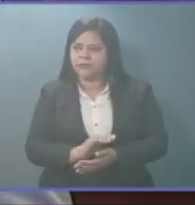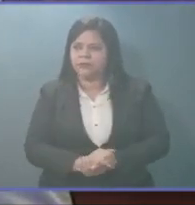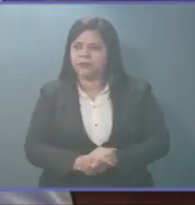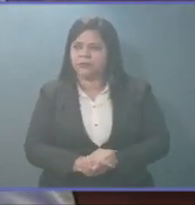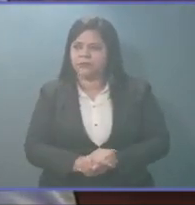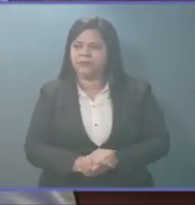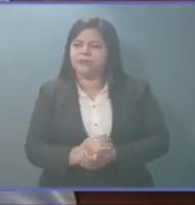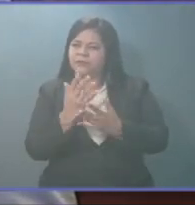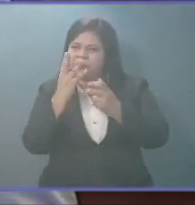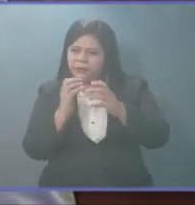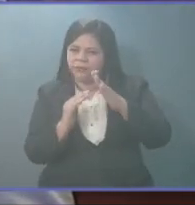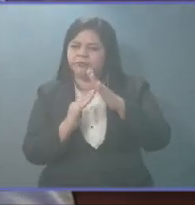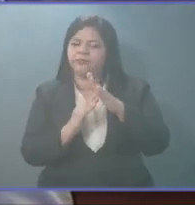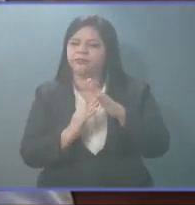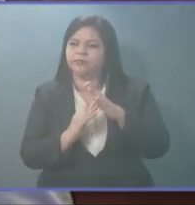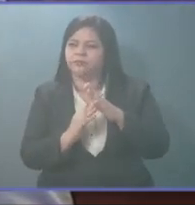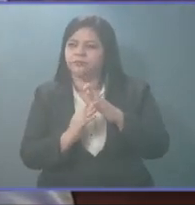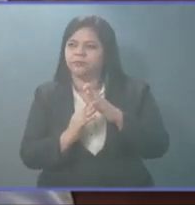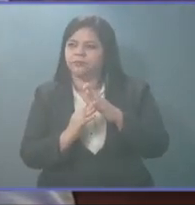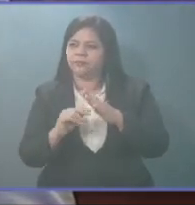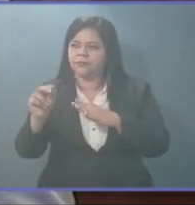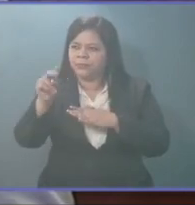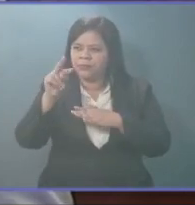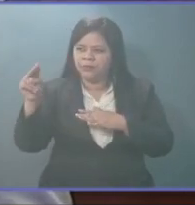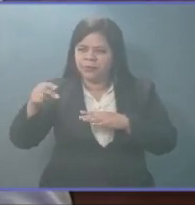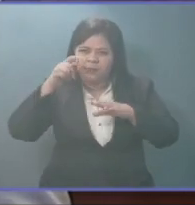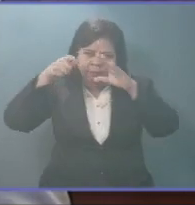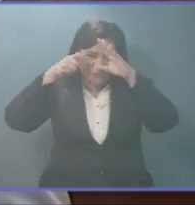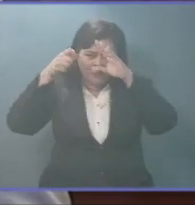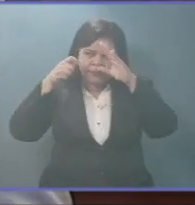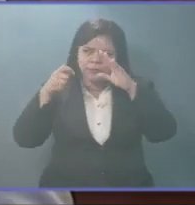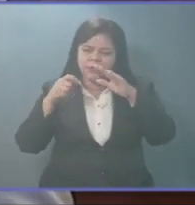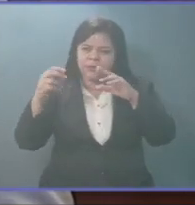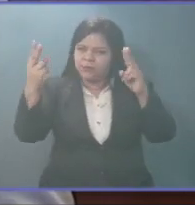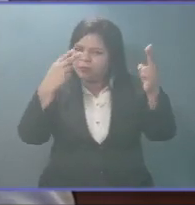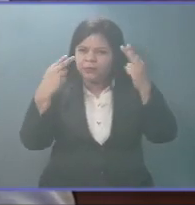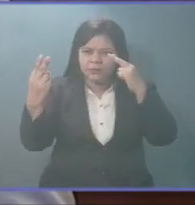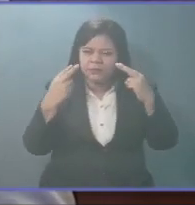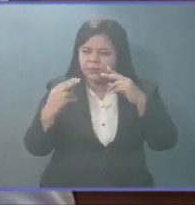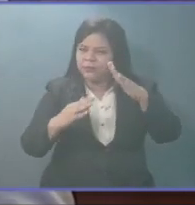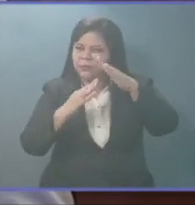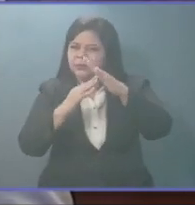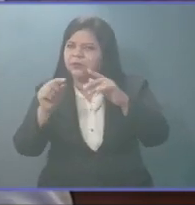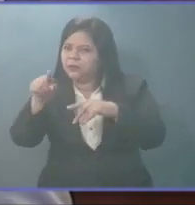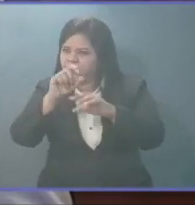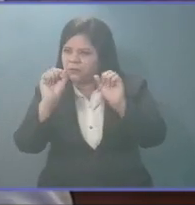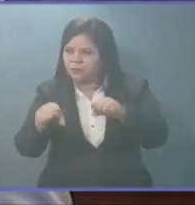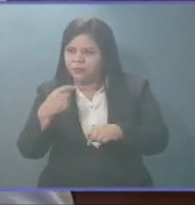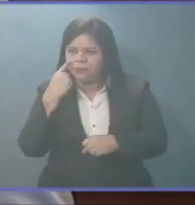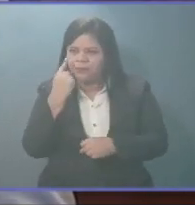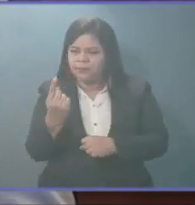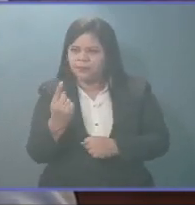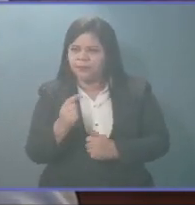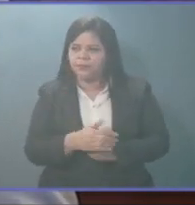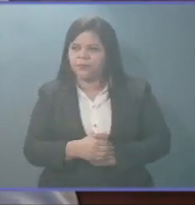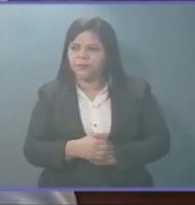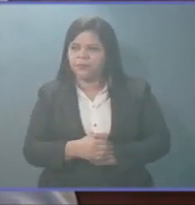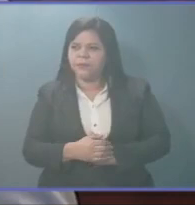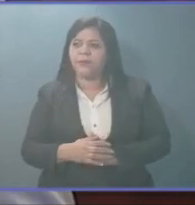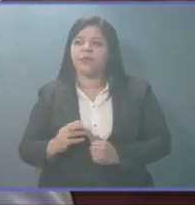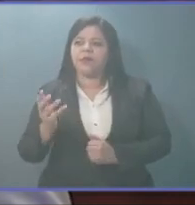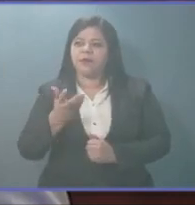Quiero interrumpir un momento a los amigos de la prensa, a todos los que nos están viendo. Ustedes pueden ver cómo